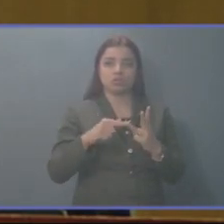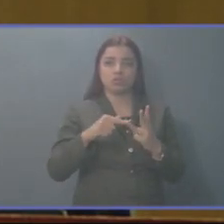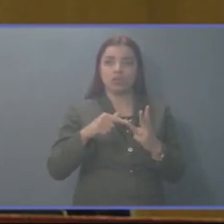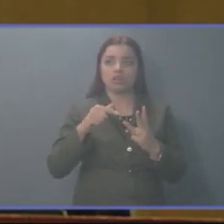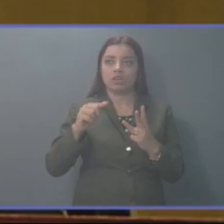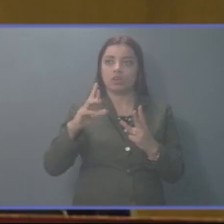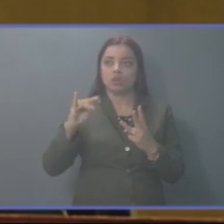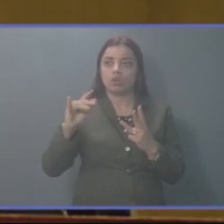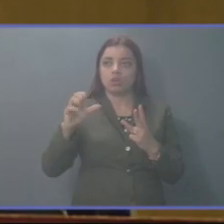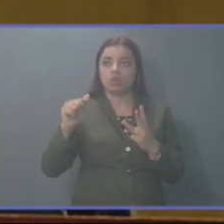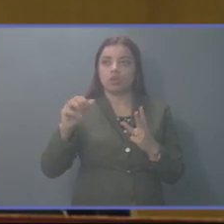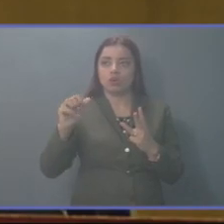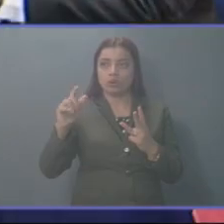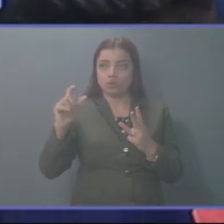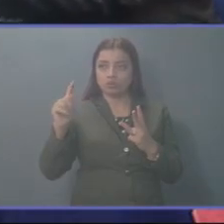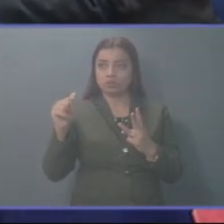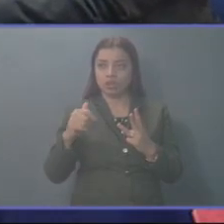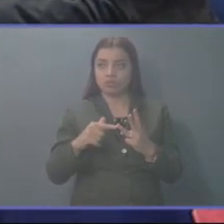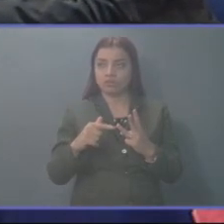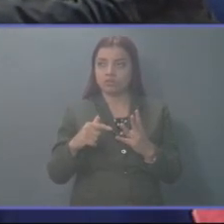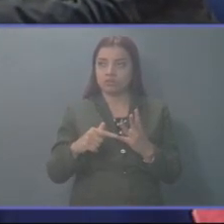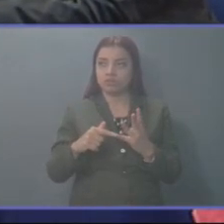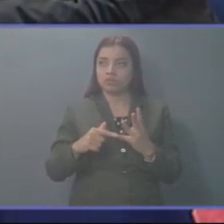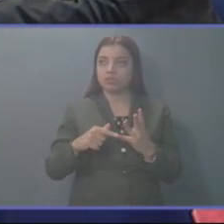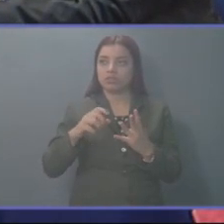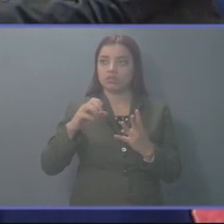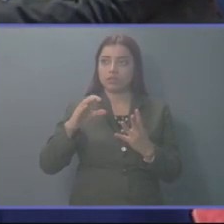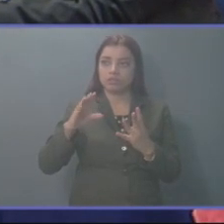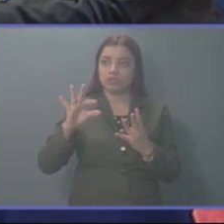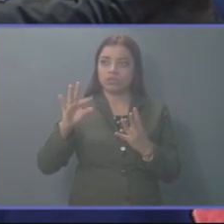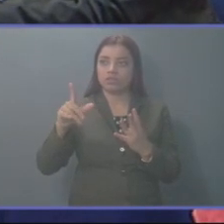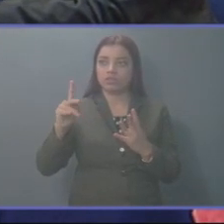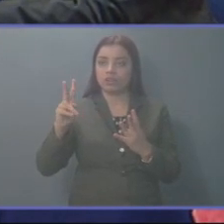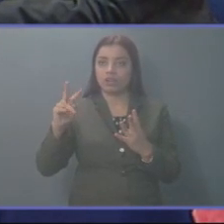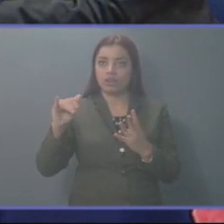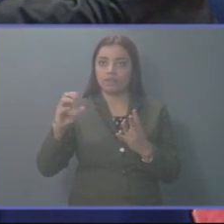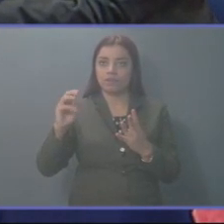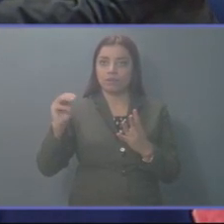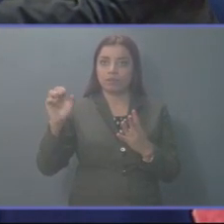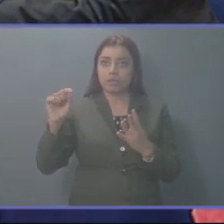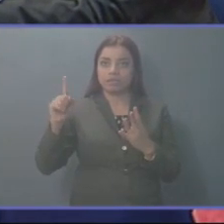Julio René Acosta Martínez, al ingeniero civil Flavio Miguel